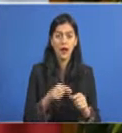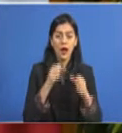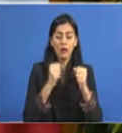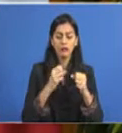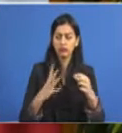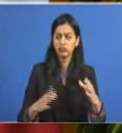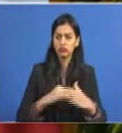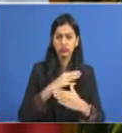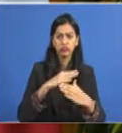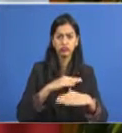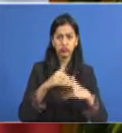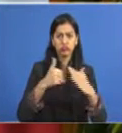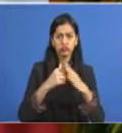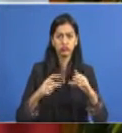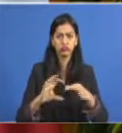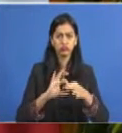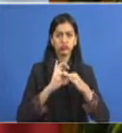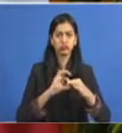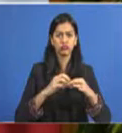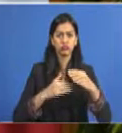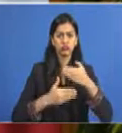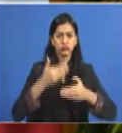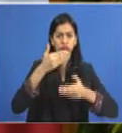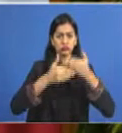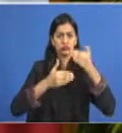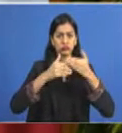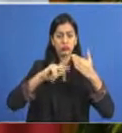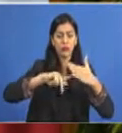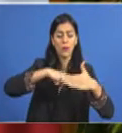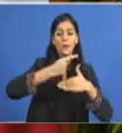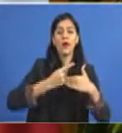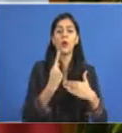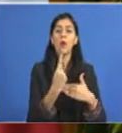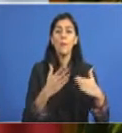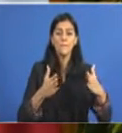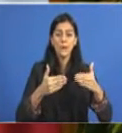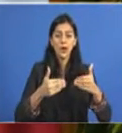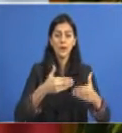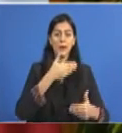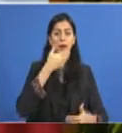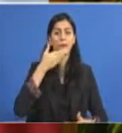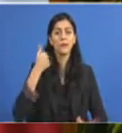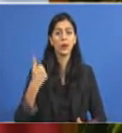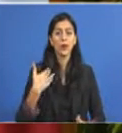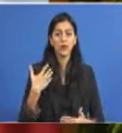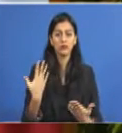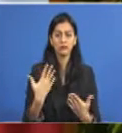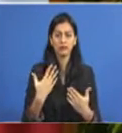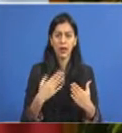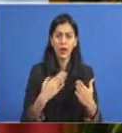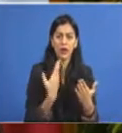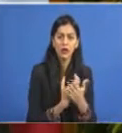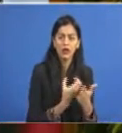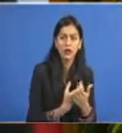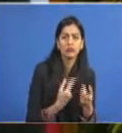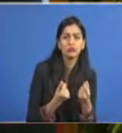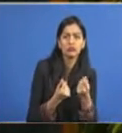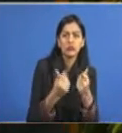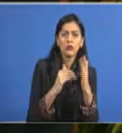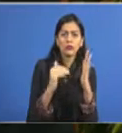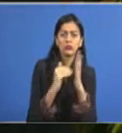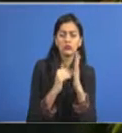juntos el plan Un Panamá Mejor para la reactivación económica